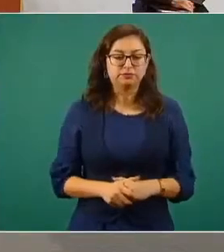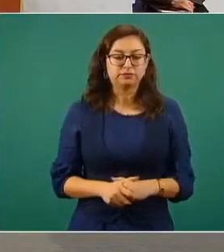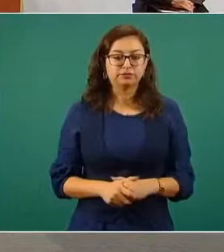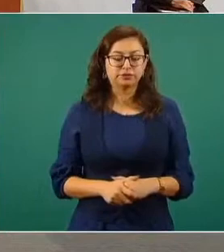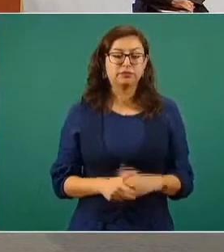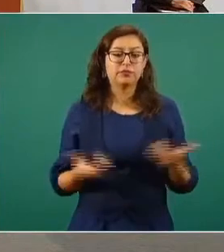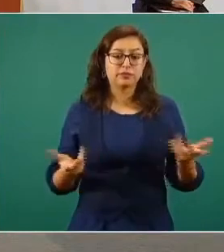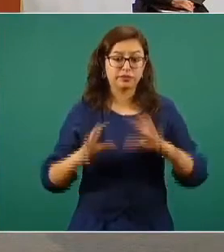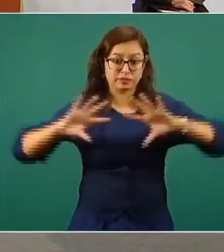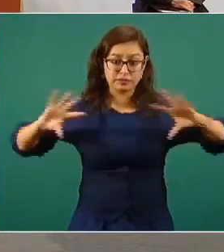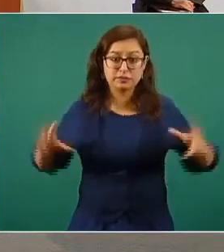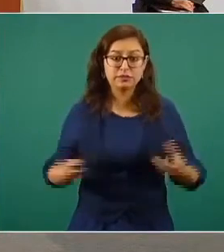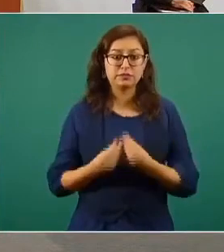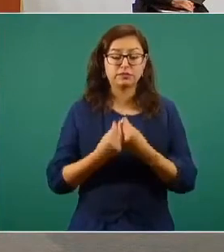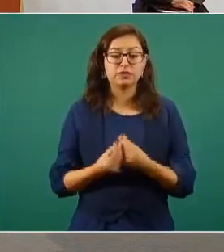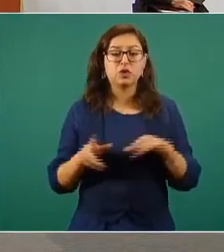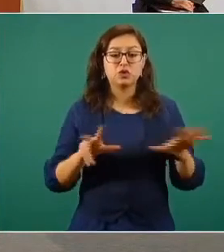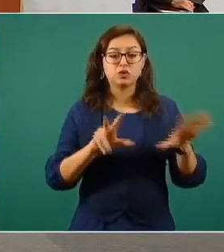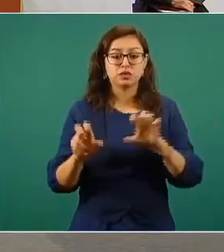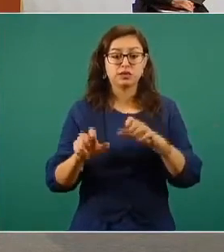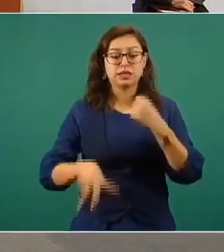suma acumulada es